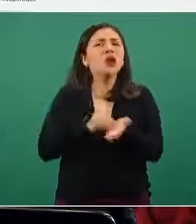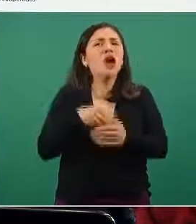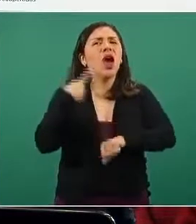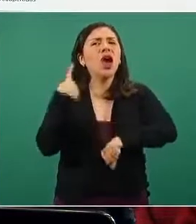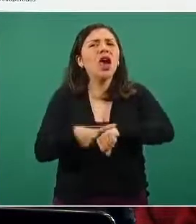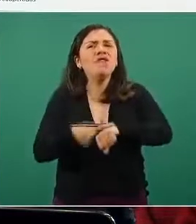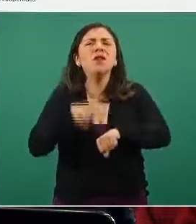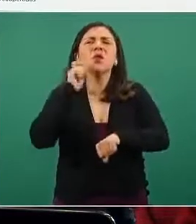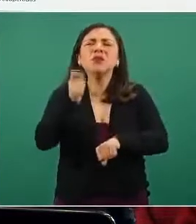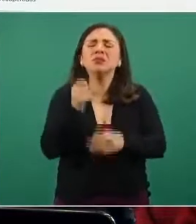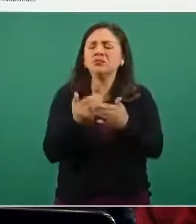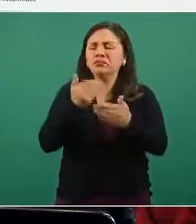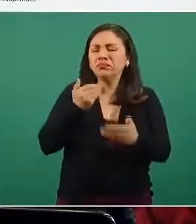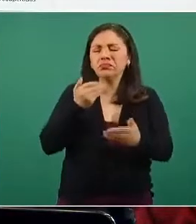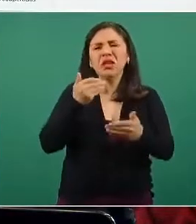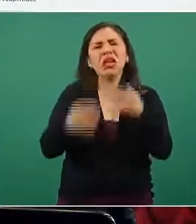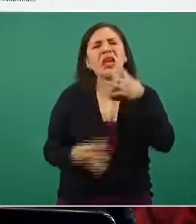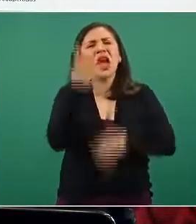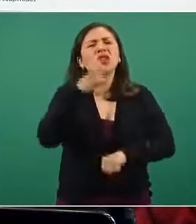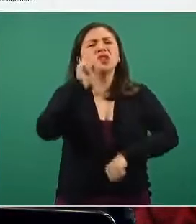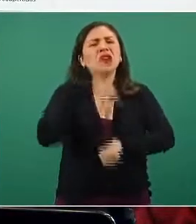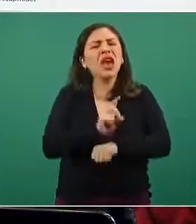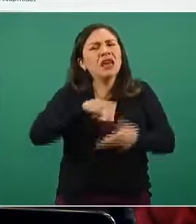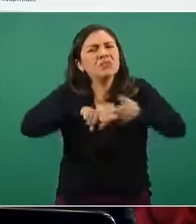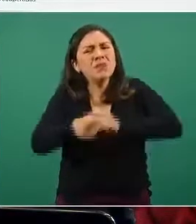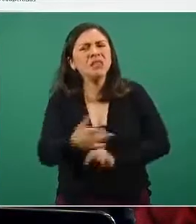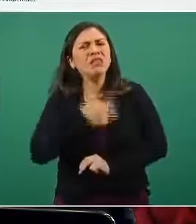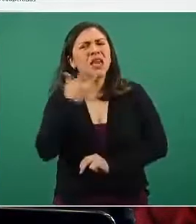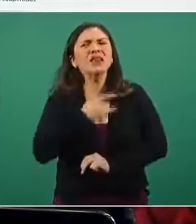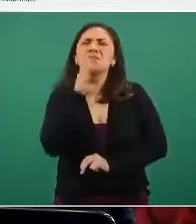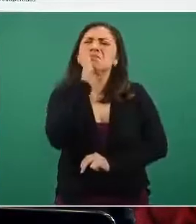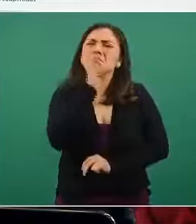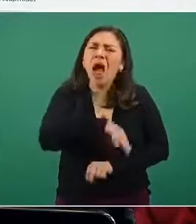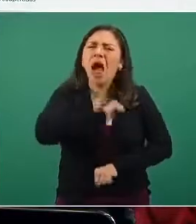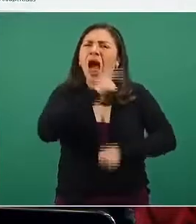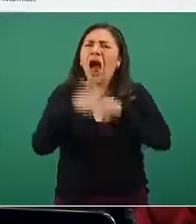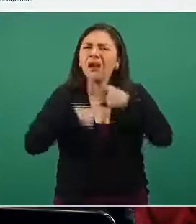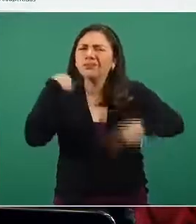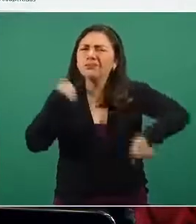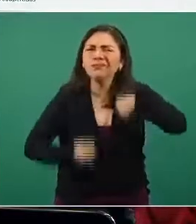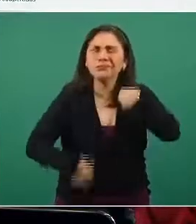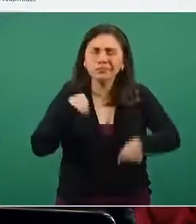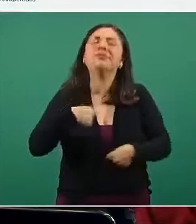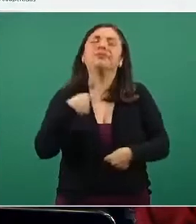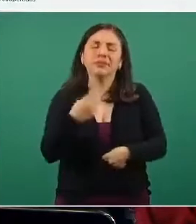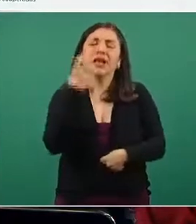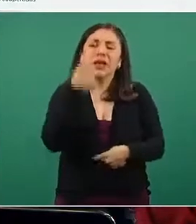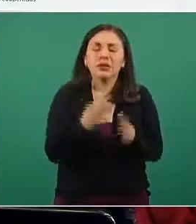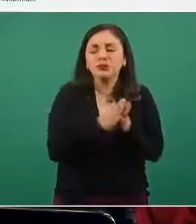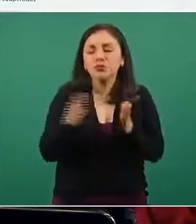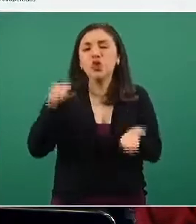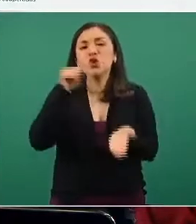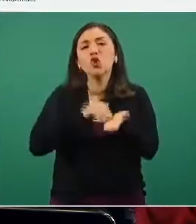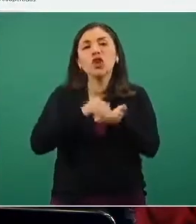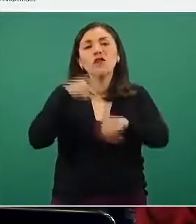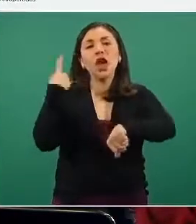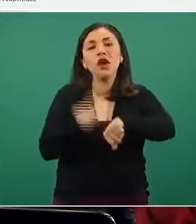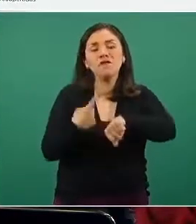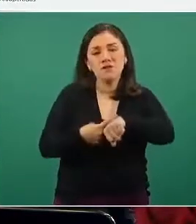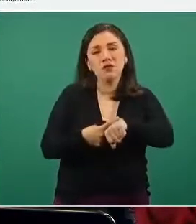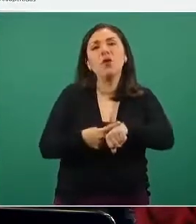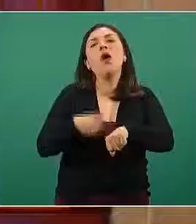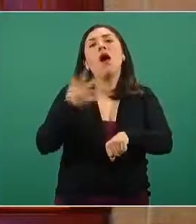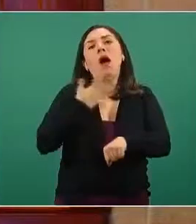las personas que iniciaron con los signos y síntomas de su enfermedad en las últimas 2 semanas, sabiendo que es